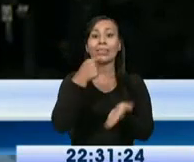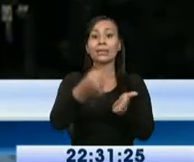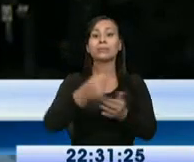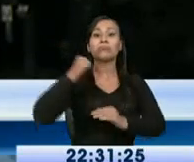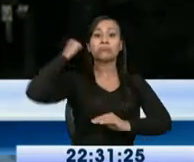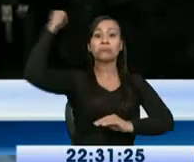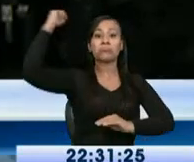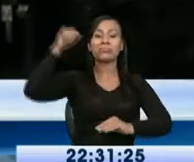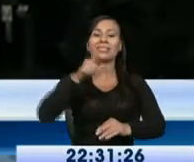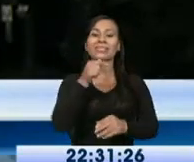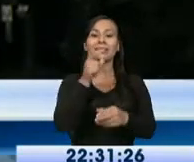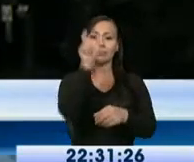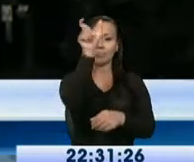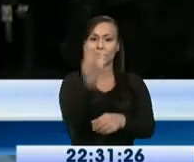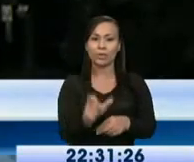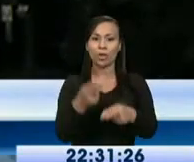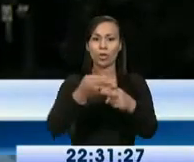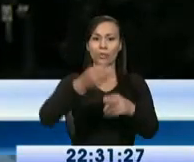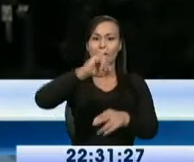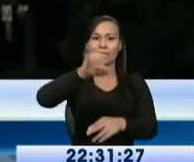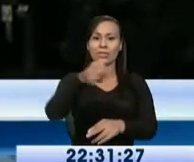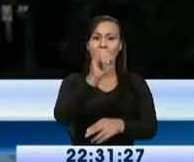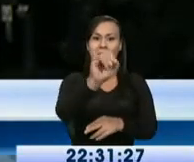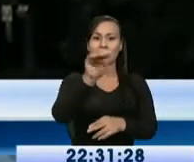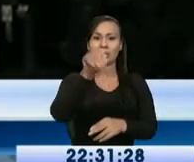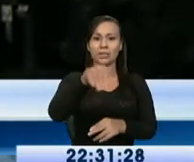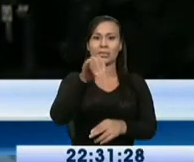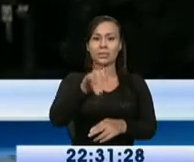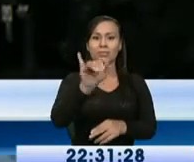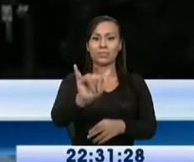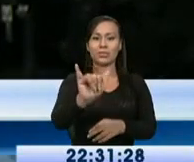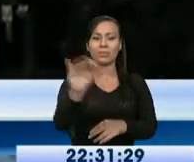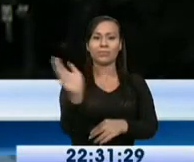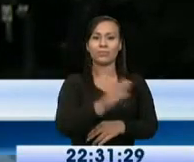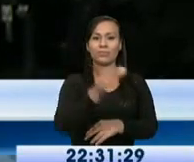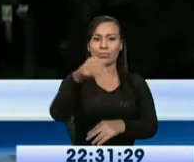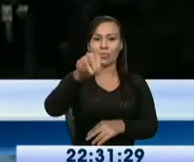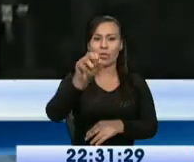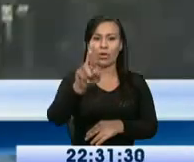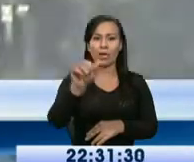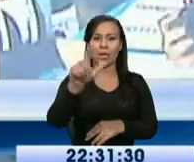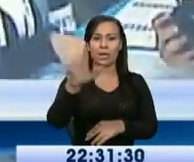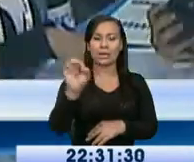victoria de Jimmy Morales del partido FCN Nación con el